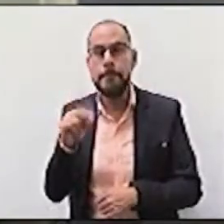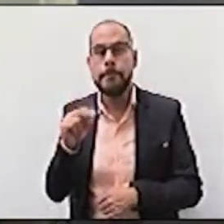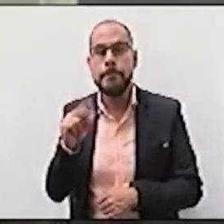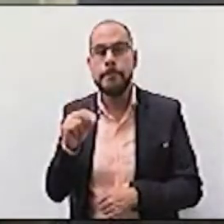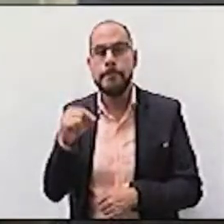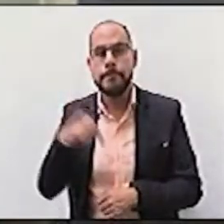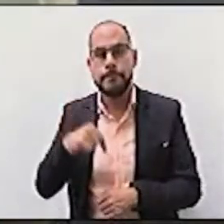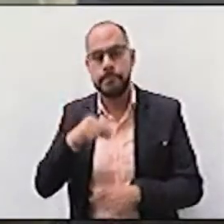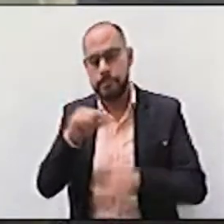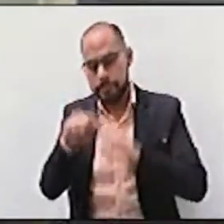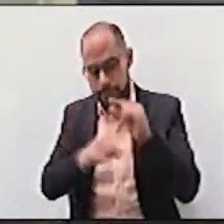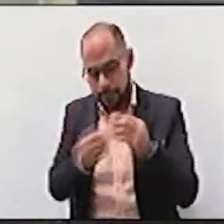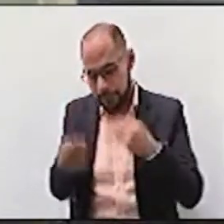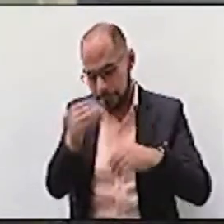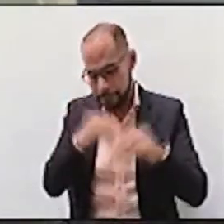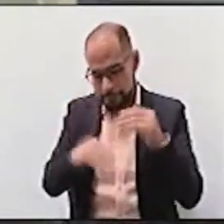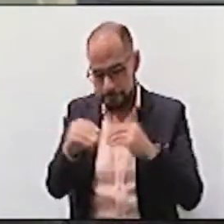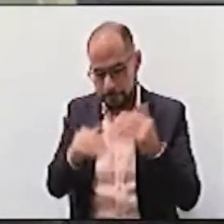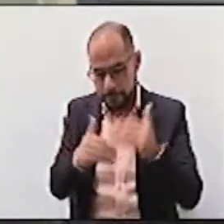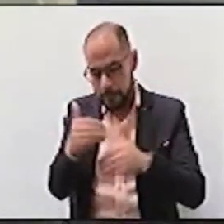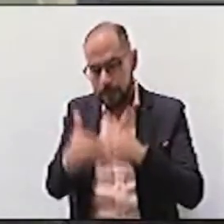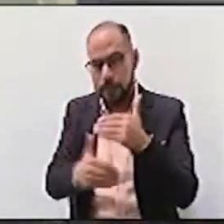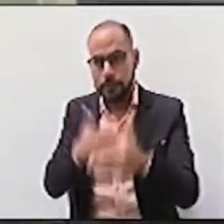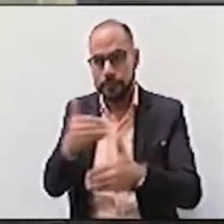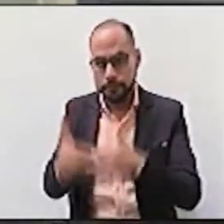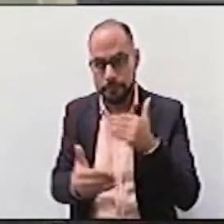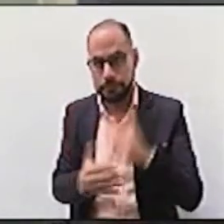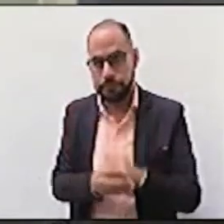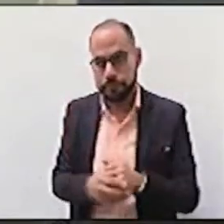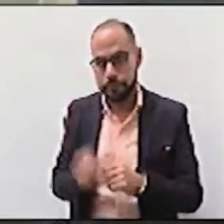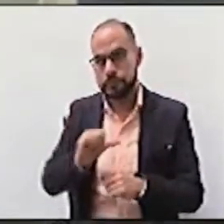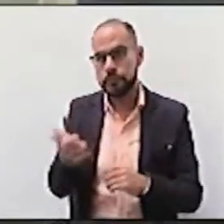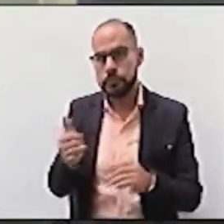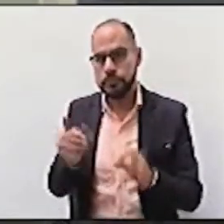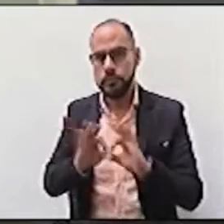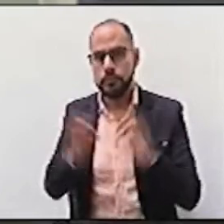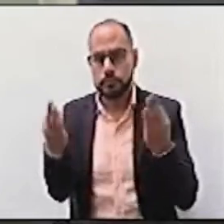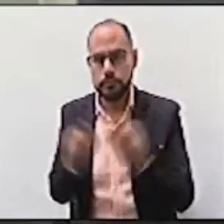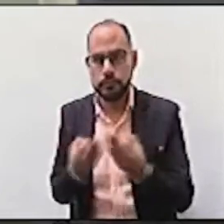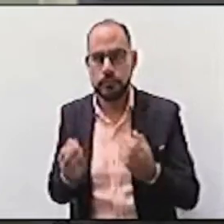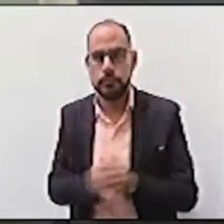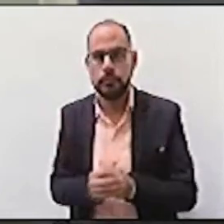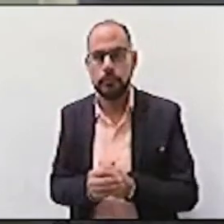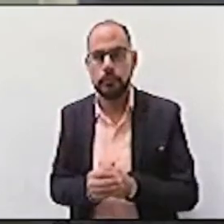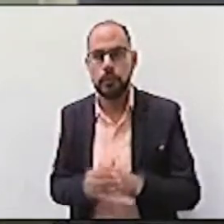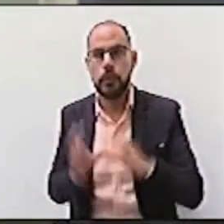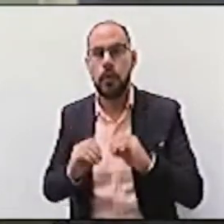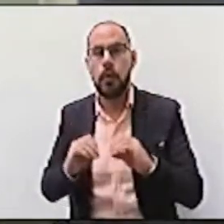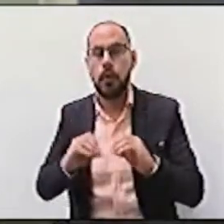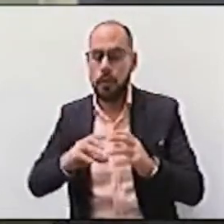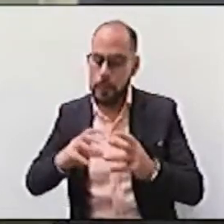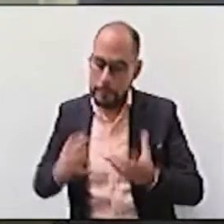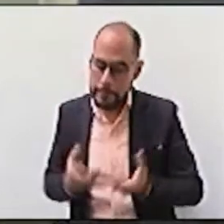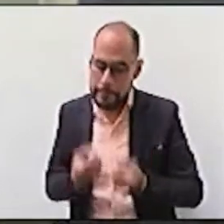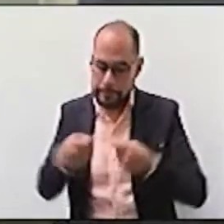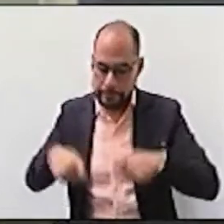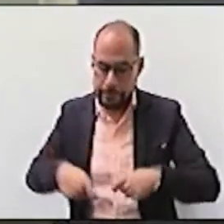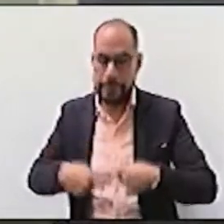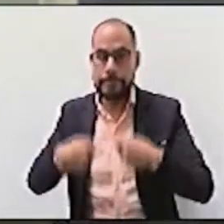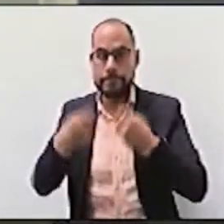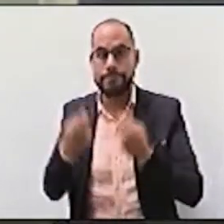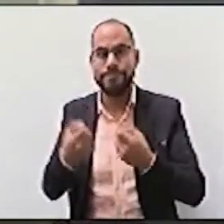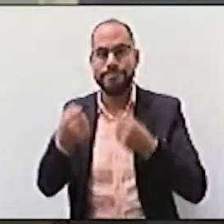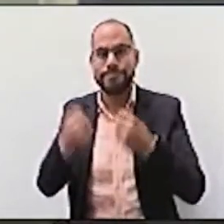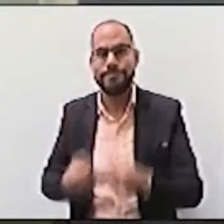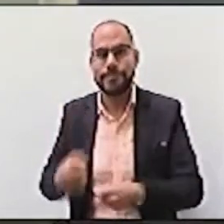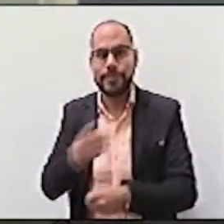pues se ha venido construyendo de otra manera, o se ha venido recuperando la